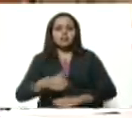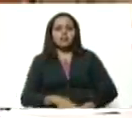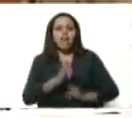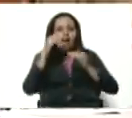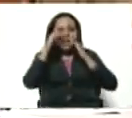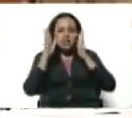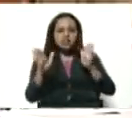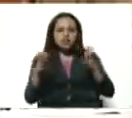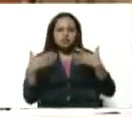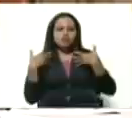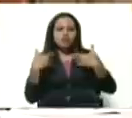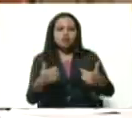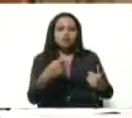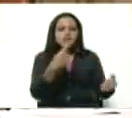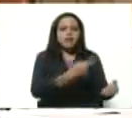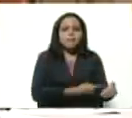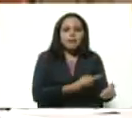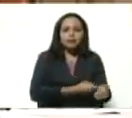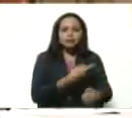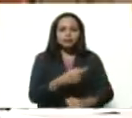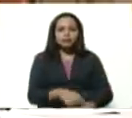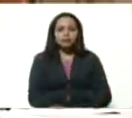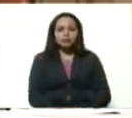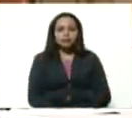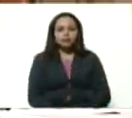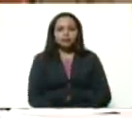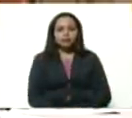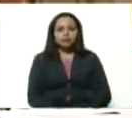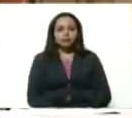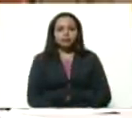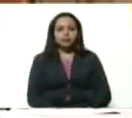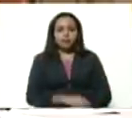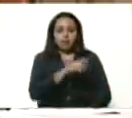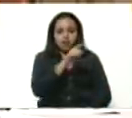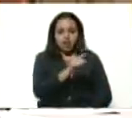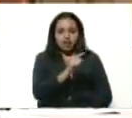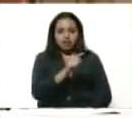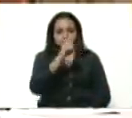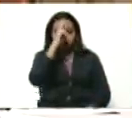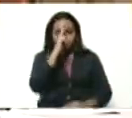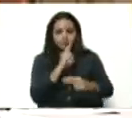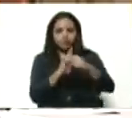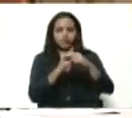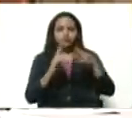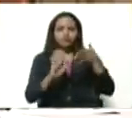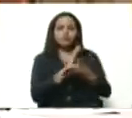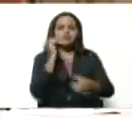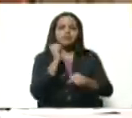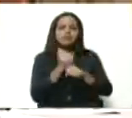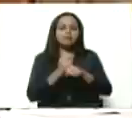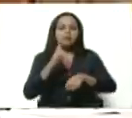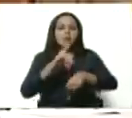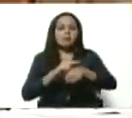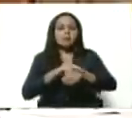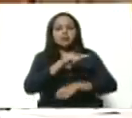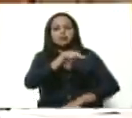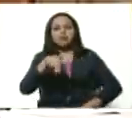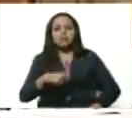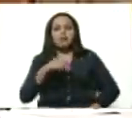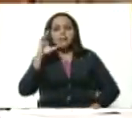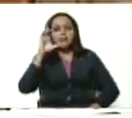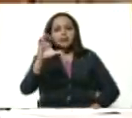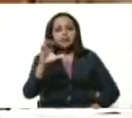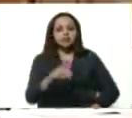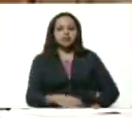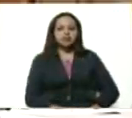atender la salud del hermano de la hermana en el reconocemos la labor de los médicos de nuestra patria de las